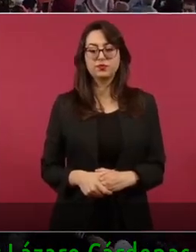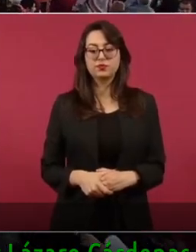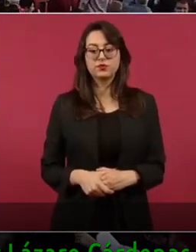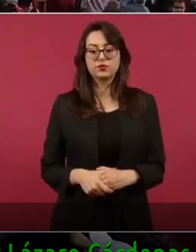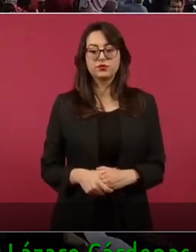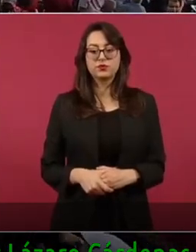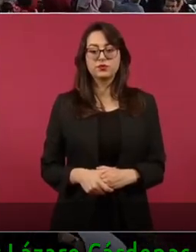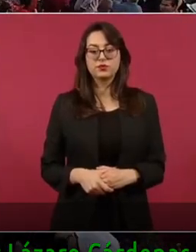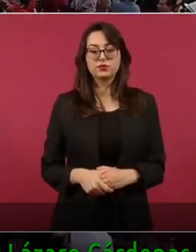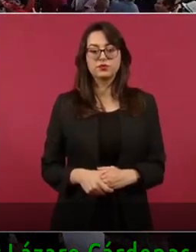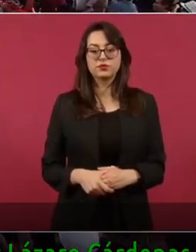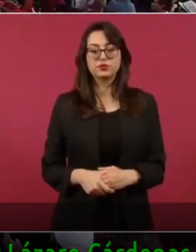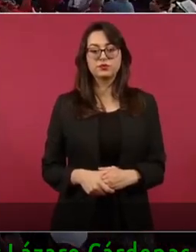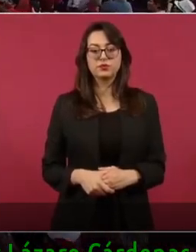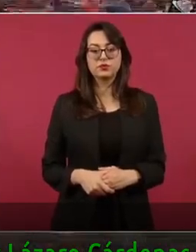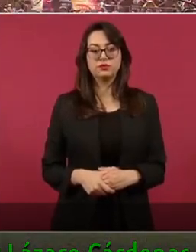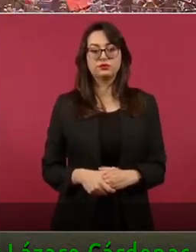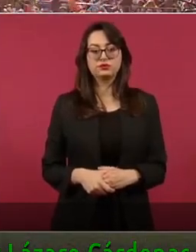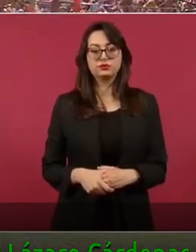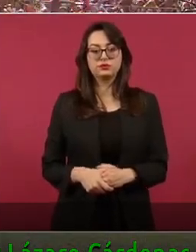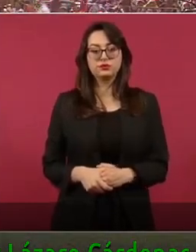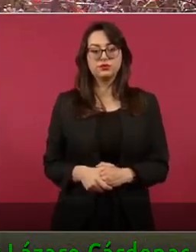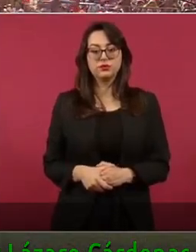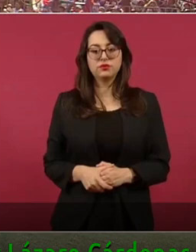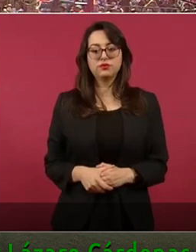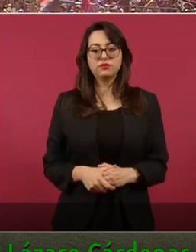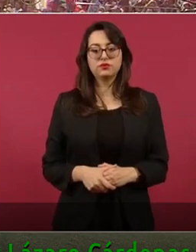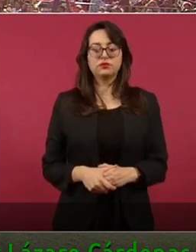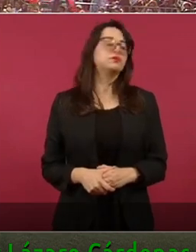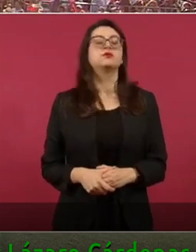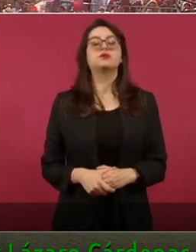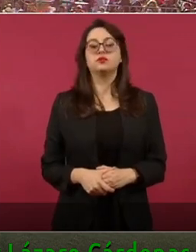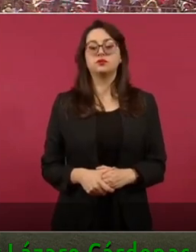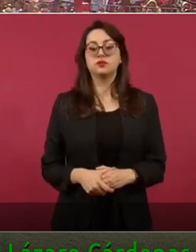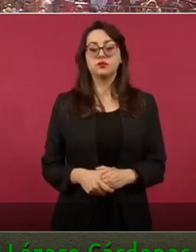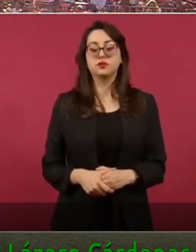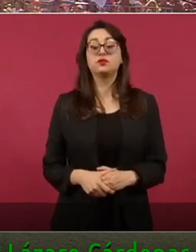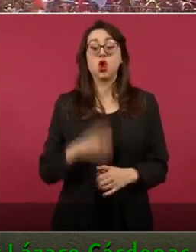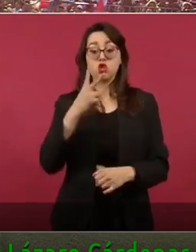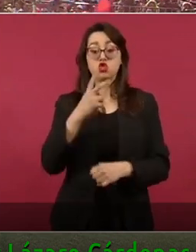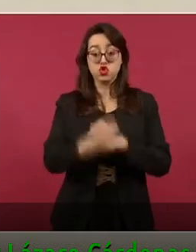en mil novecientos cuarenta